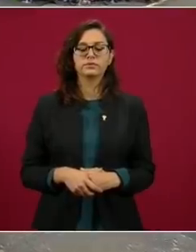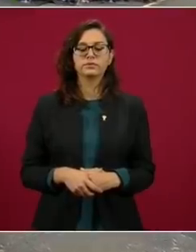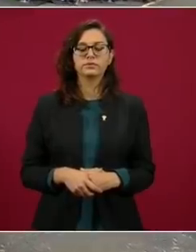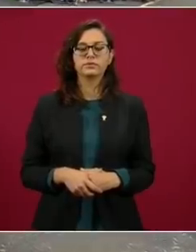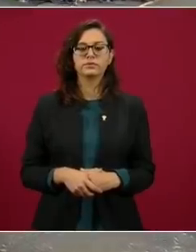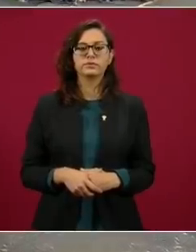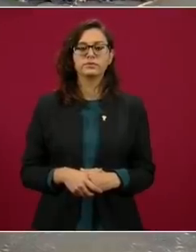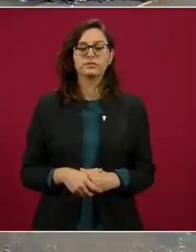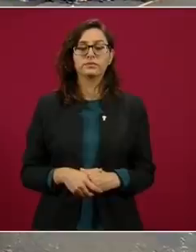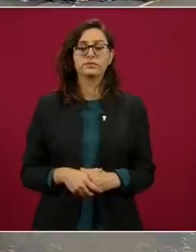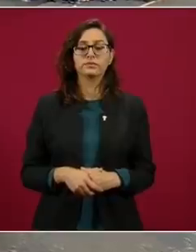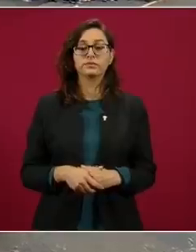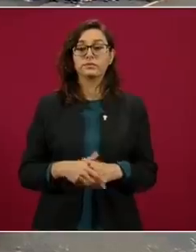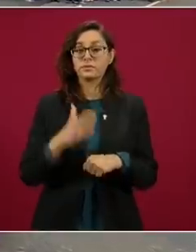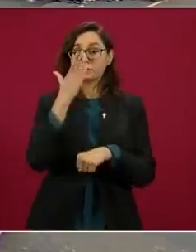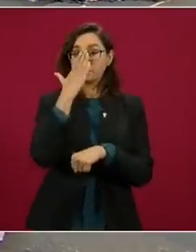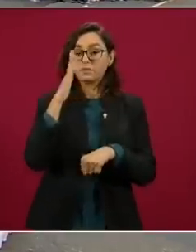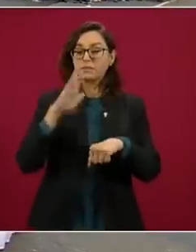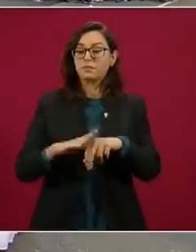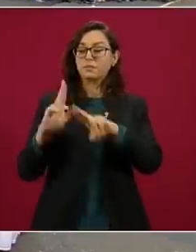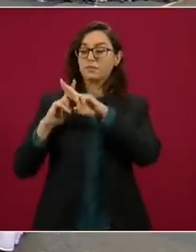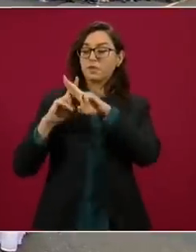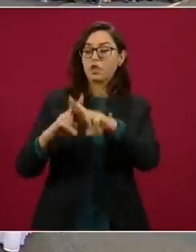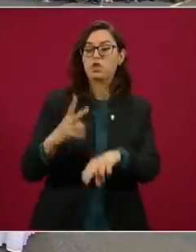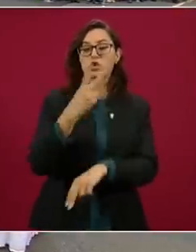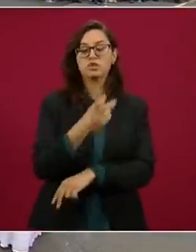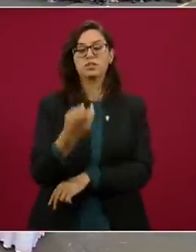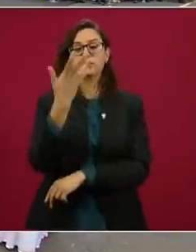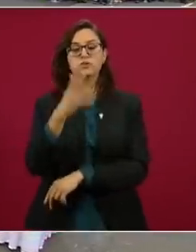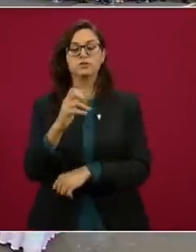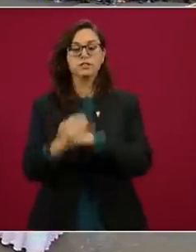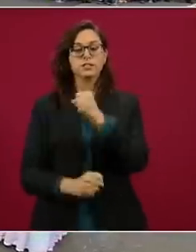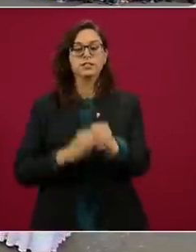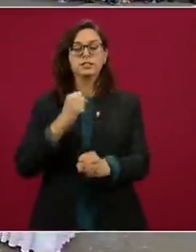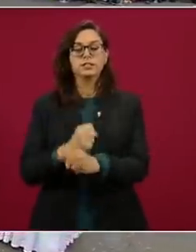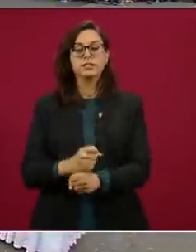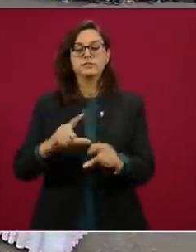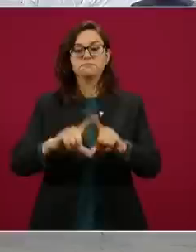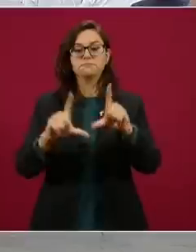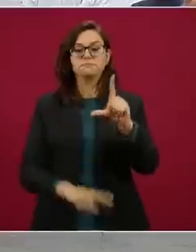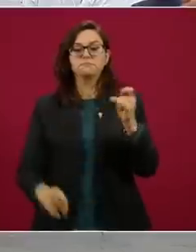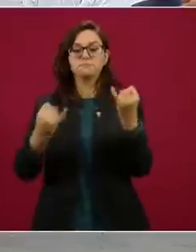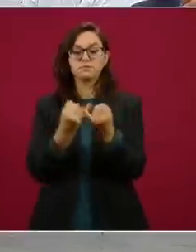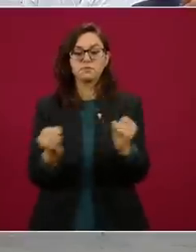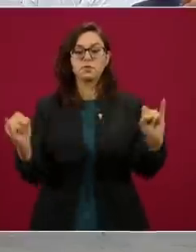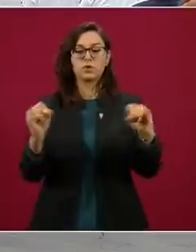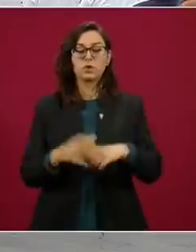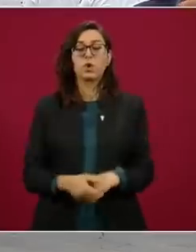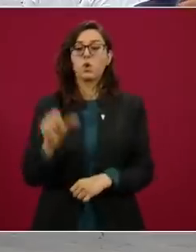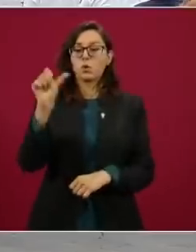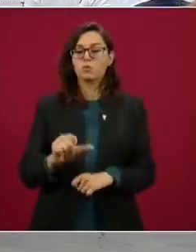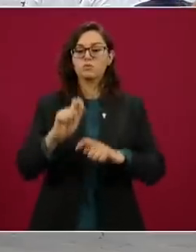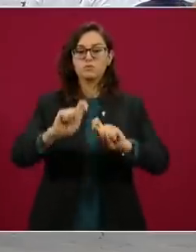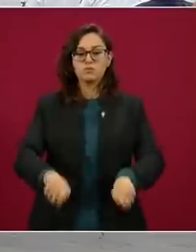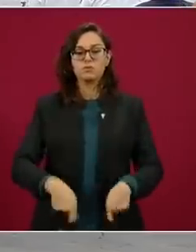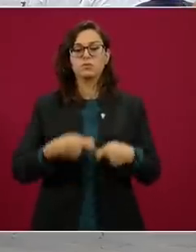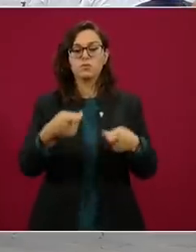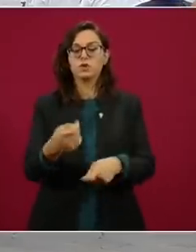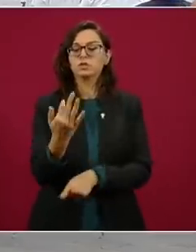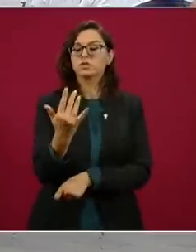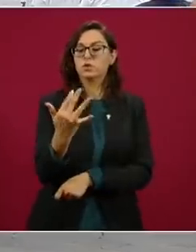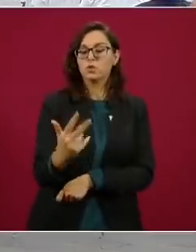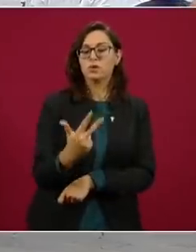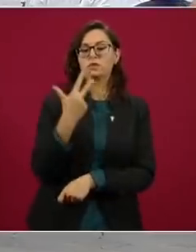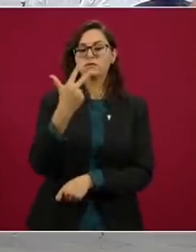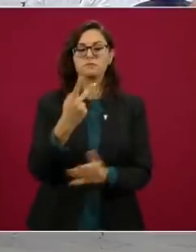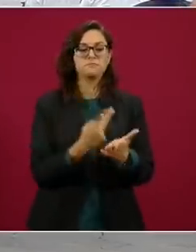en el marco de la celebración del 210 aniversario de la independencia de mexico el día de hoy se entregarán 58